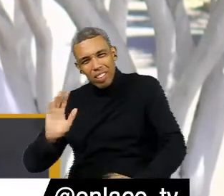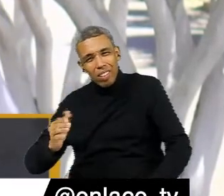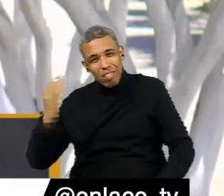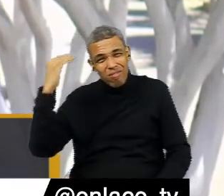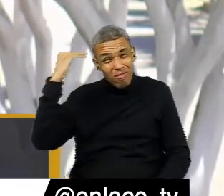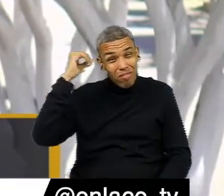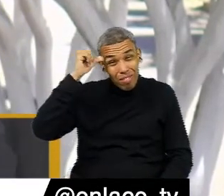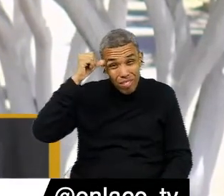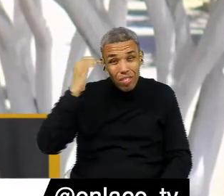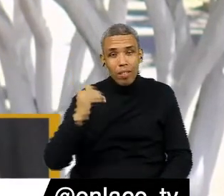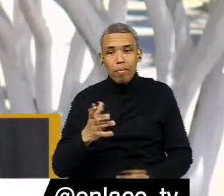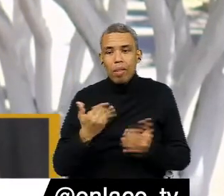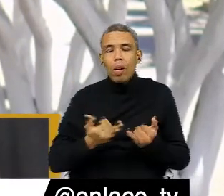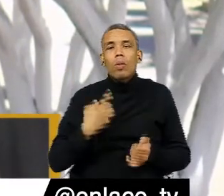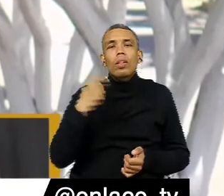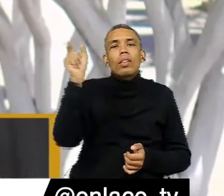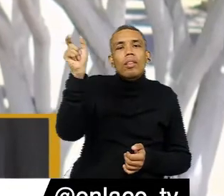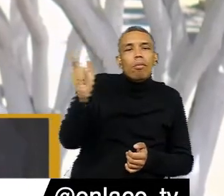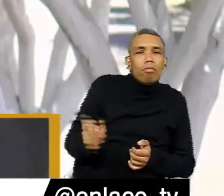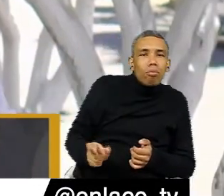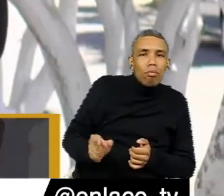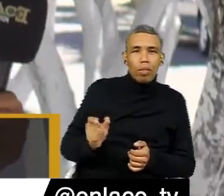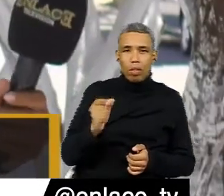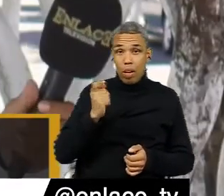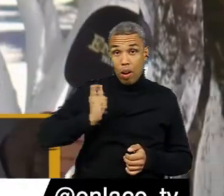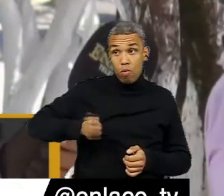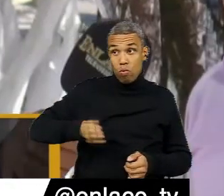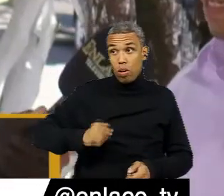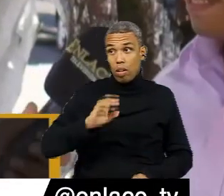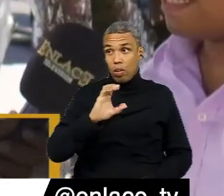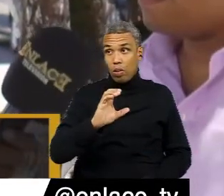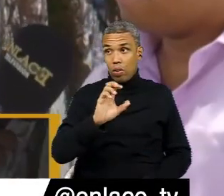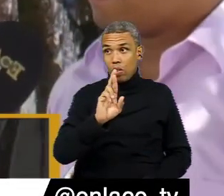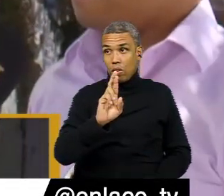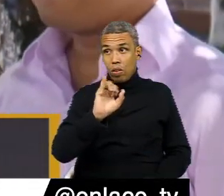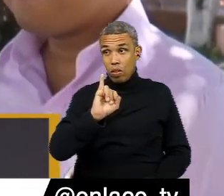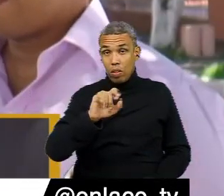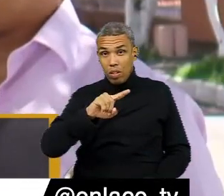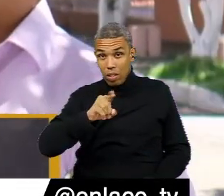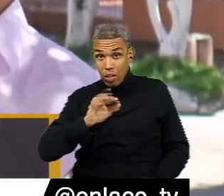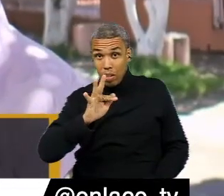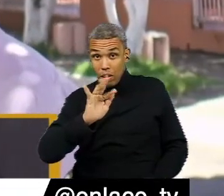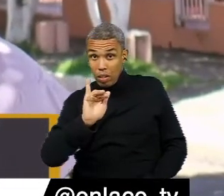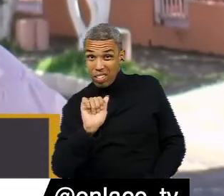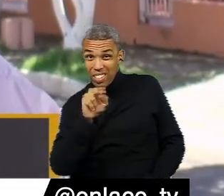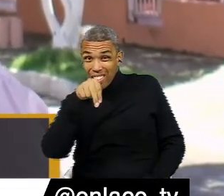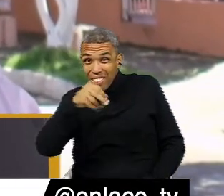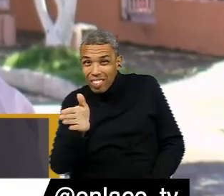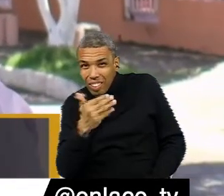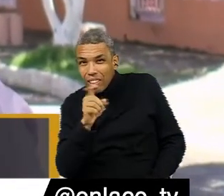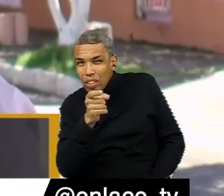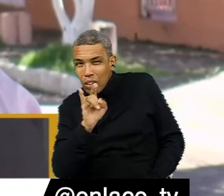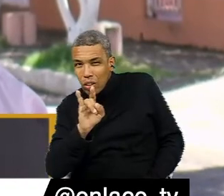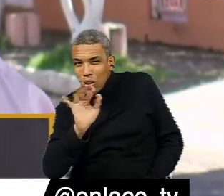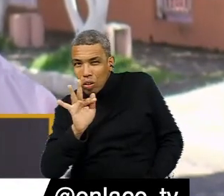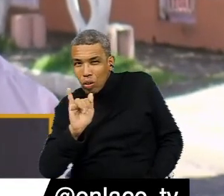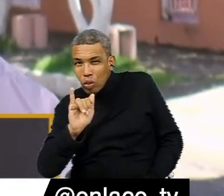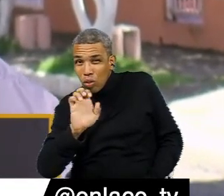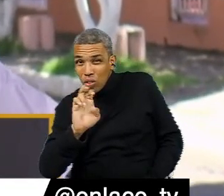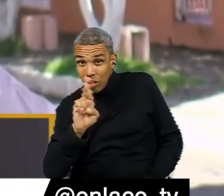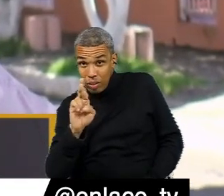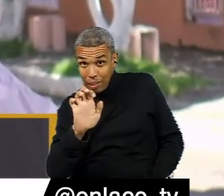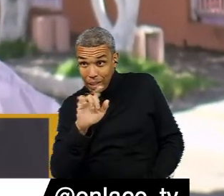interpuesto el abogado Cristian Gutiérrez. Acá encerramos con las buenas tardes, abogado. ¿Cómo le va? Buenas tardes, Pedro, y buenas tardes a todos. Bueno, hoy hubo una rueda de